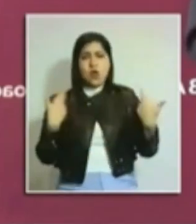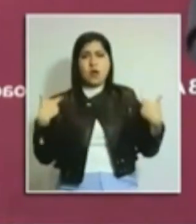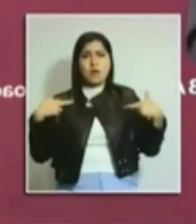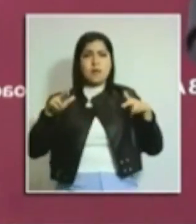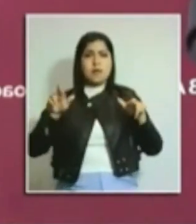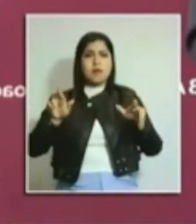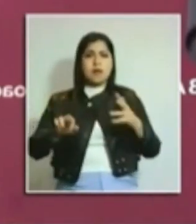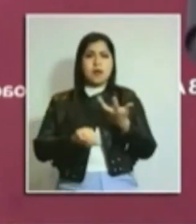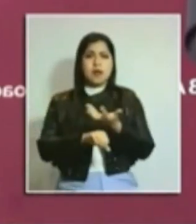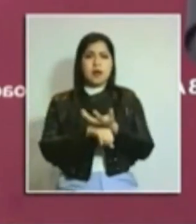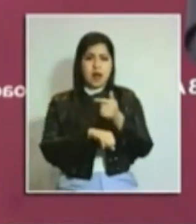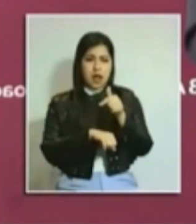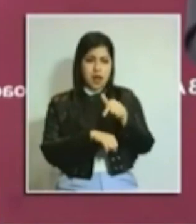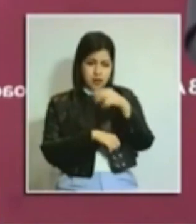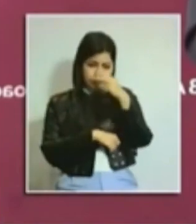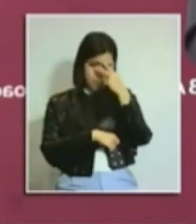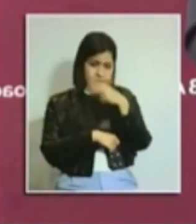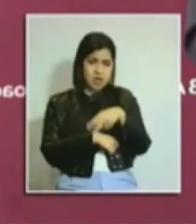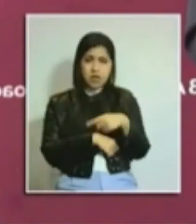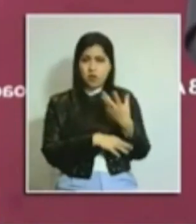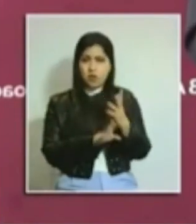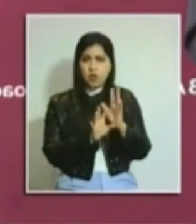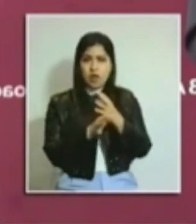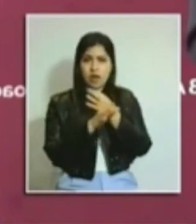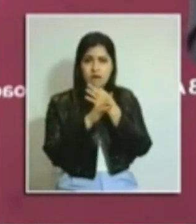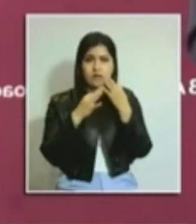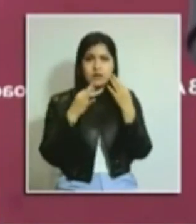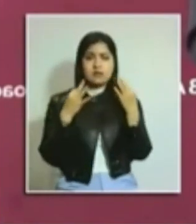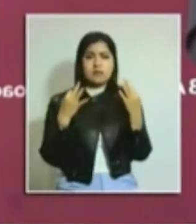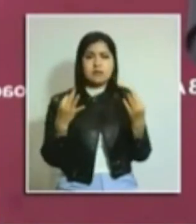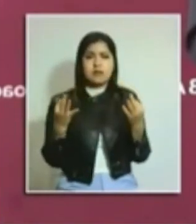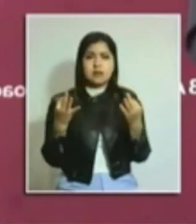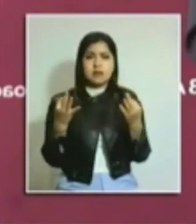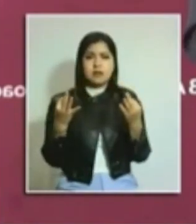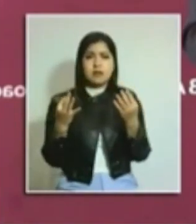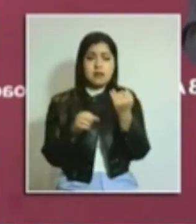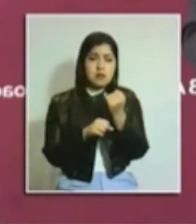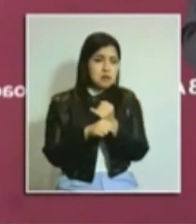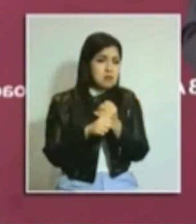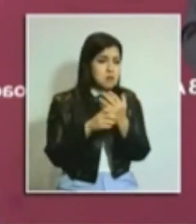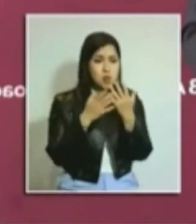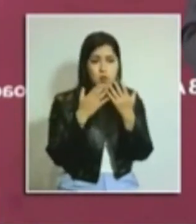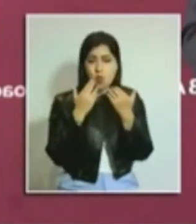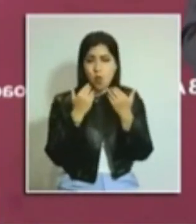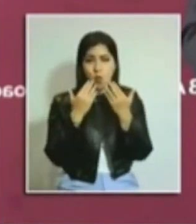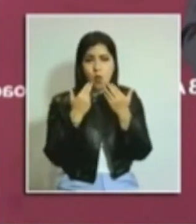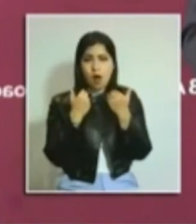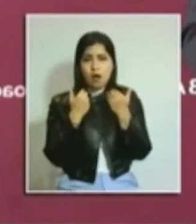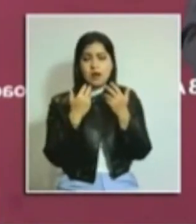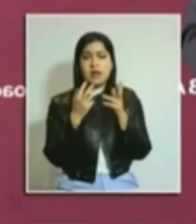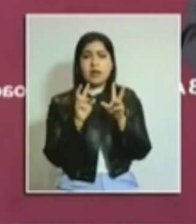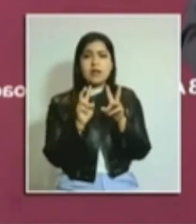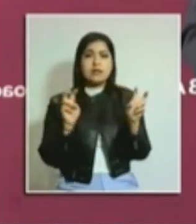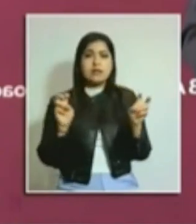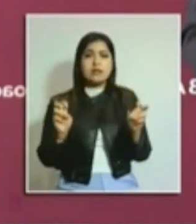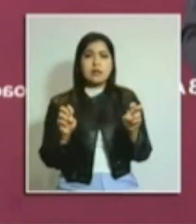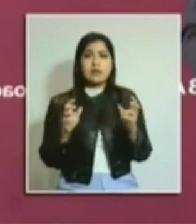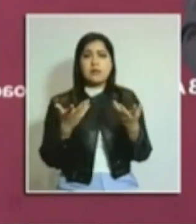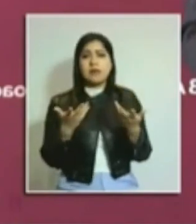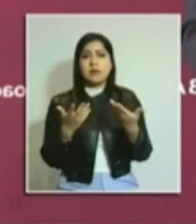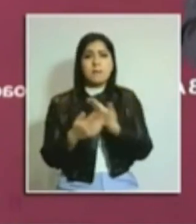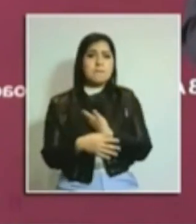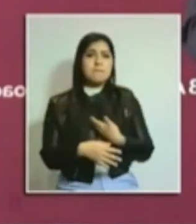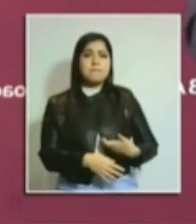Unidos aquí en México, no existe una investigación relacionada al presidente López Obrador.